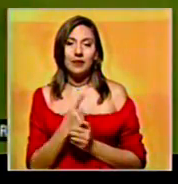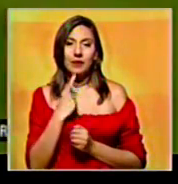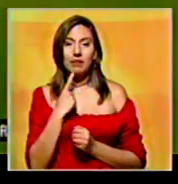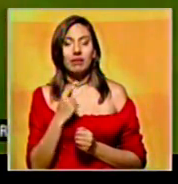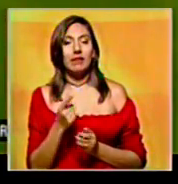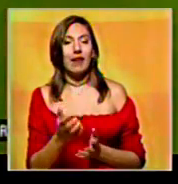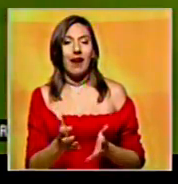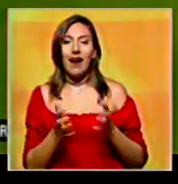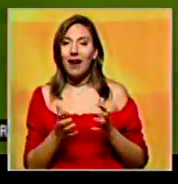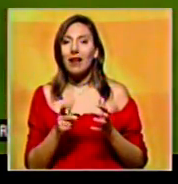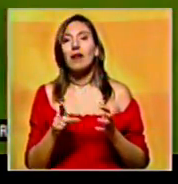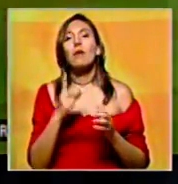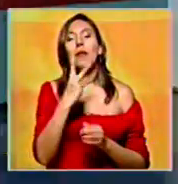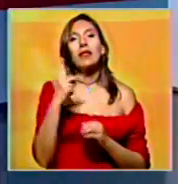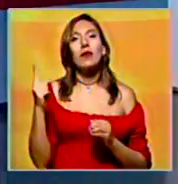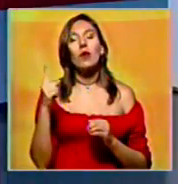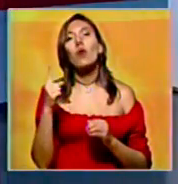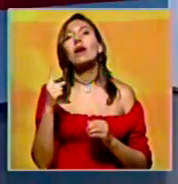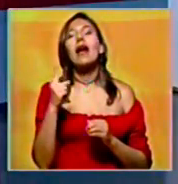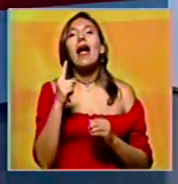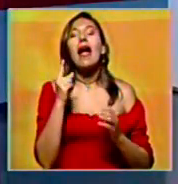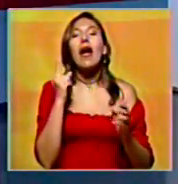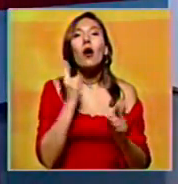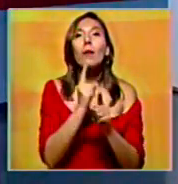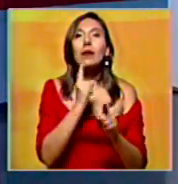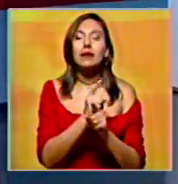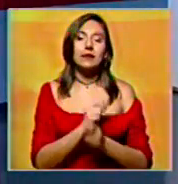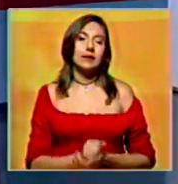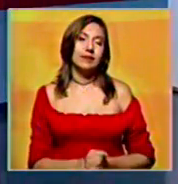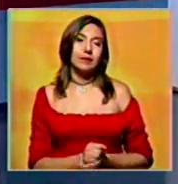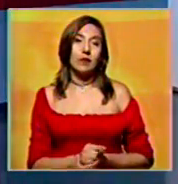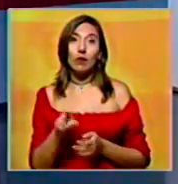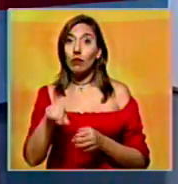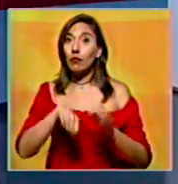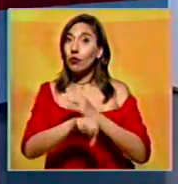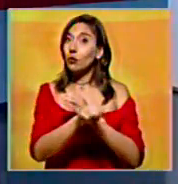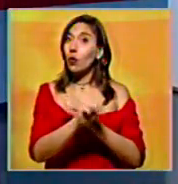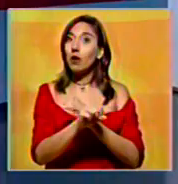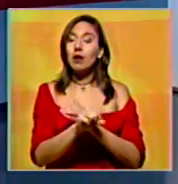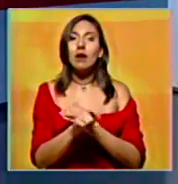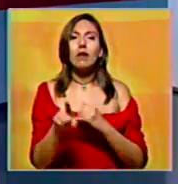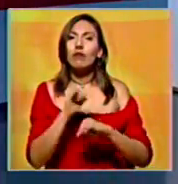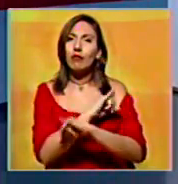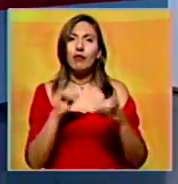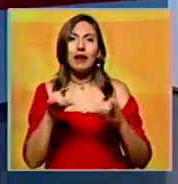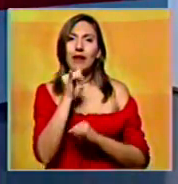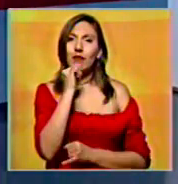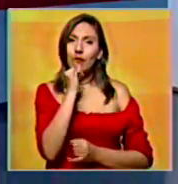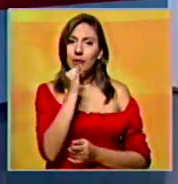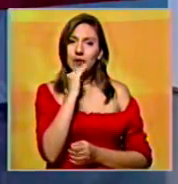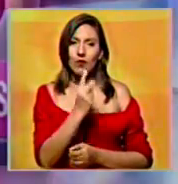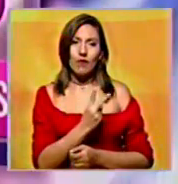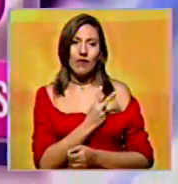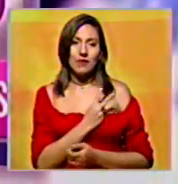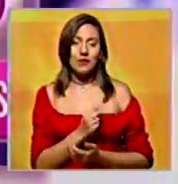de 21 encuentros. Y con el fútbol ponemos punto final a la información deportiva en Noticiero Venevisión.